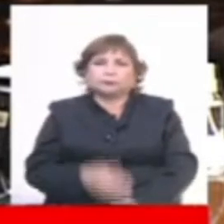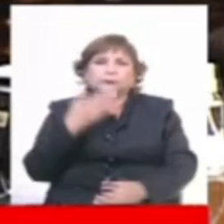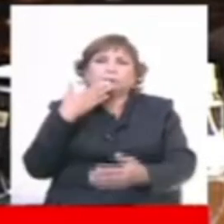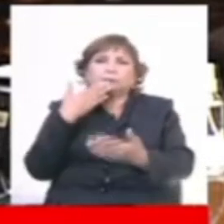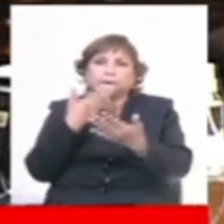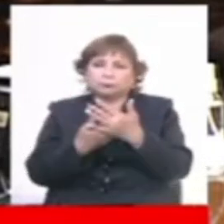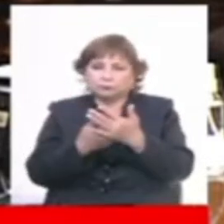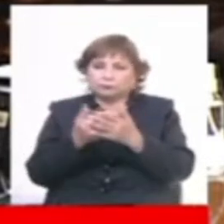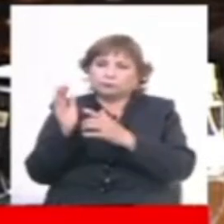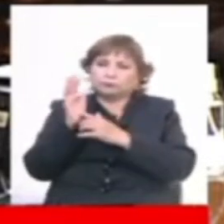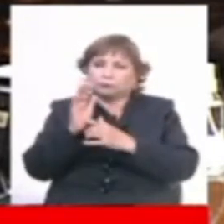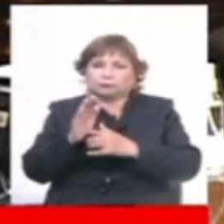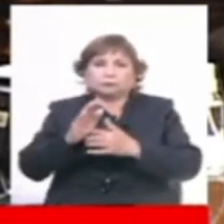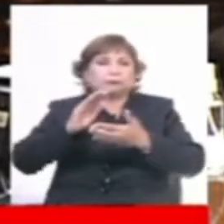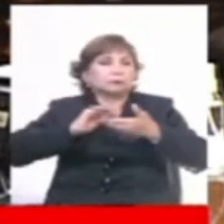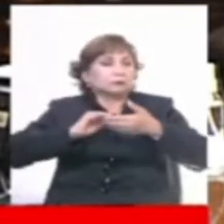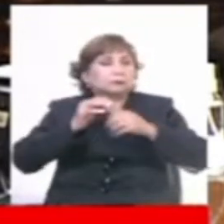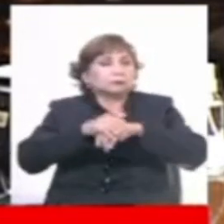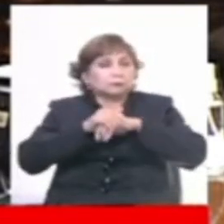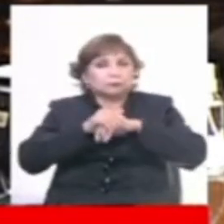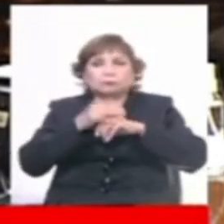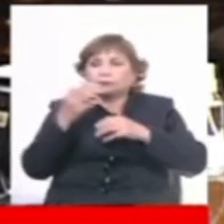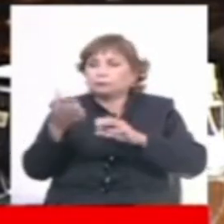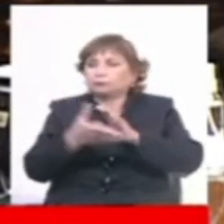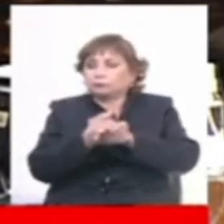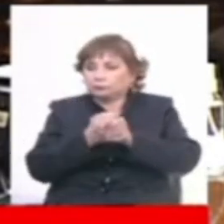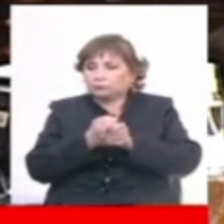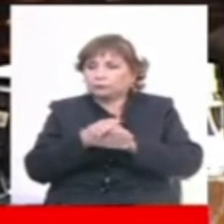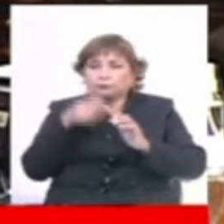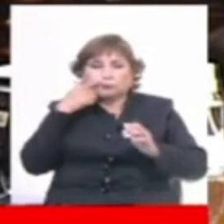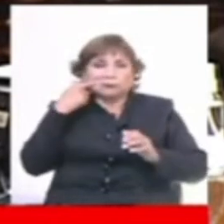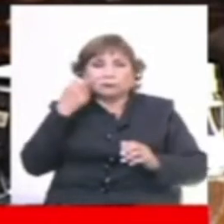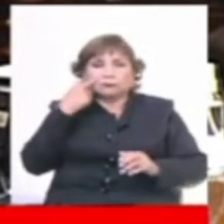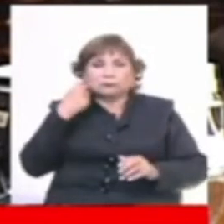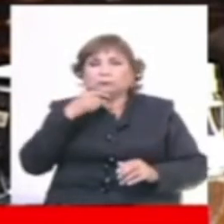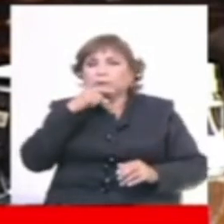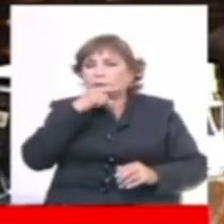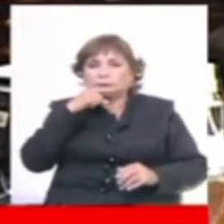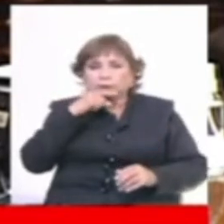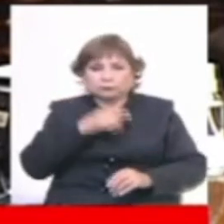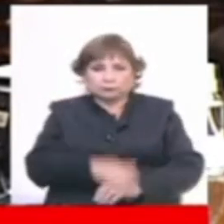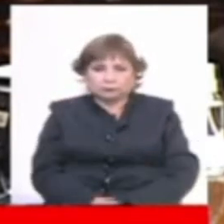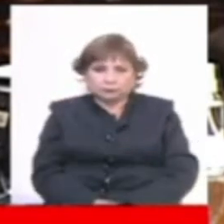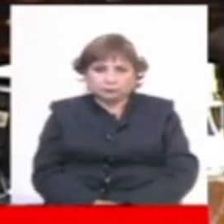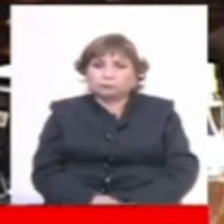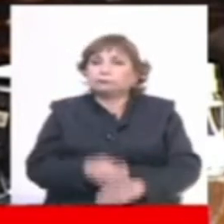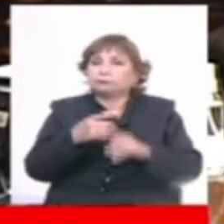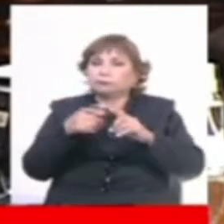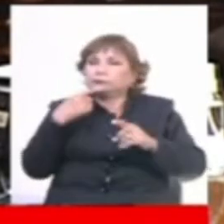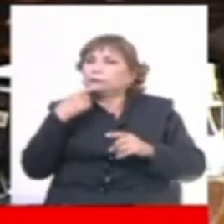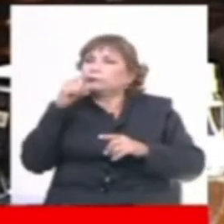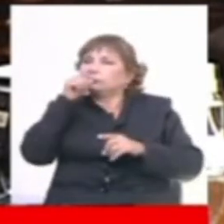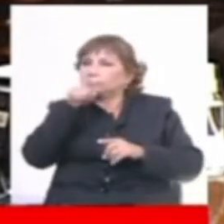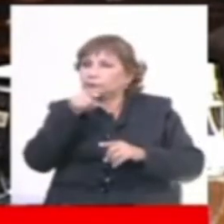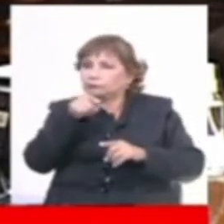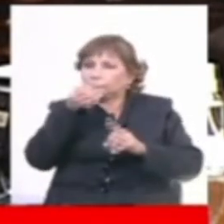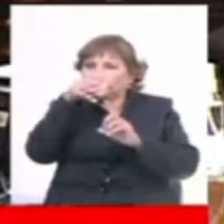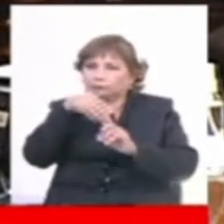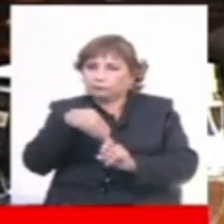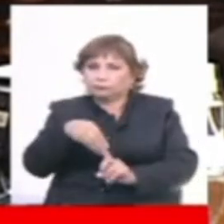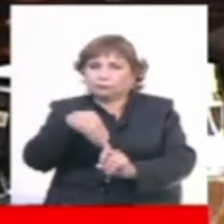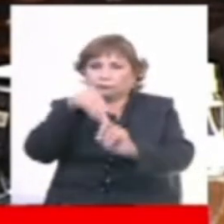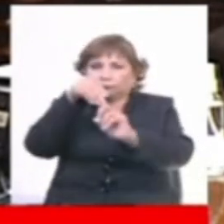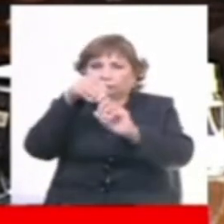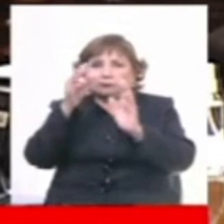Agradezco las muestras de solidaridad de colegas hombres y mujeres, pero quiero dirigirme